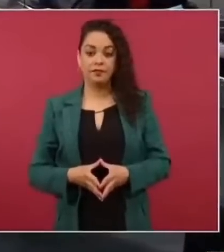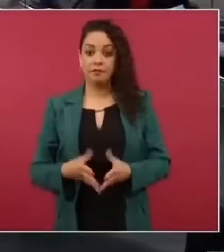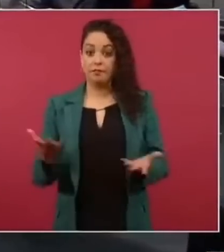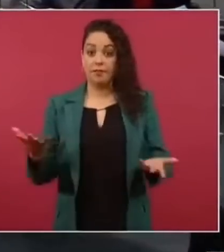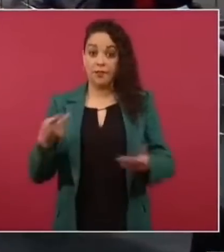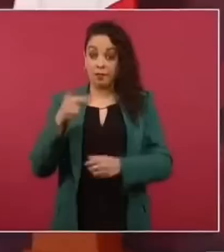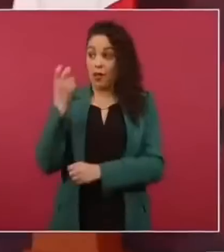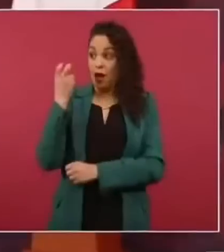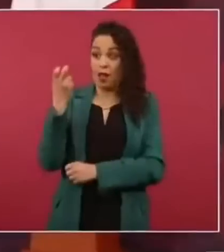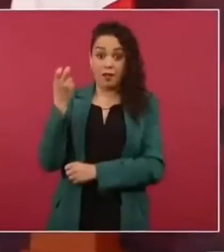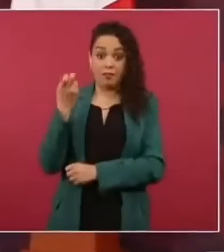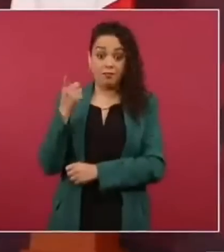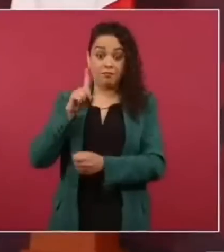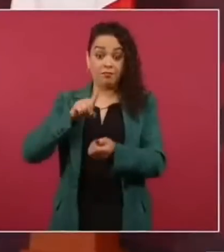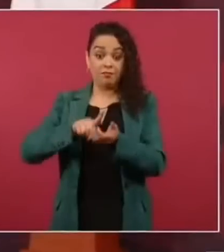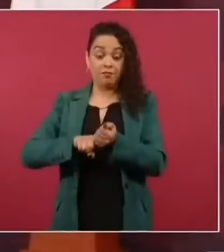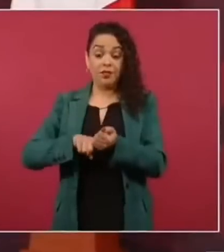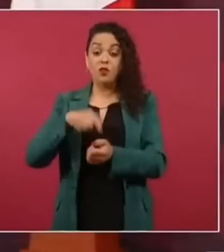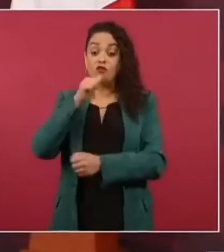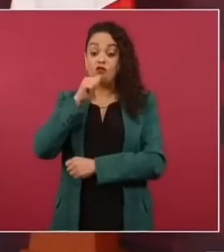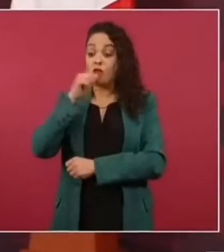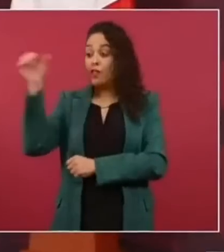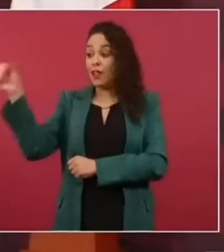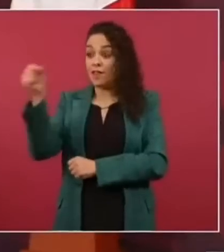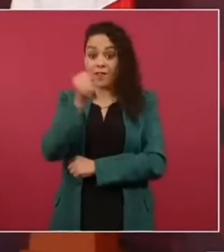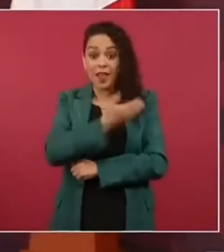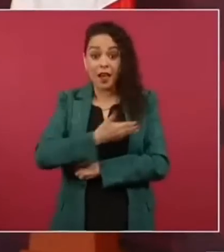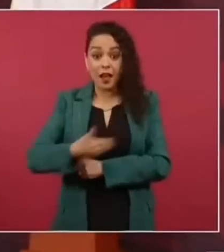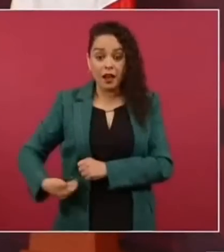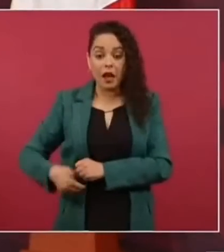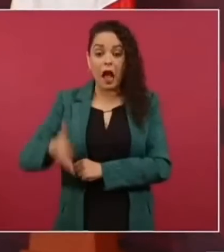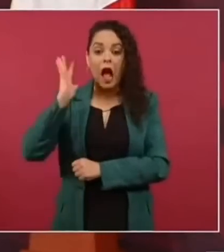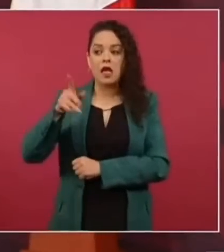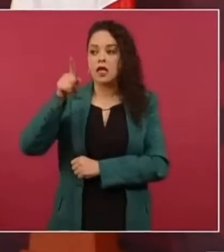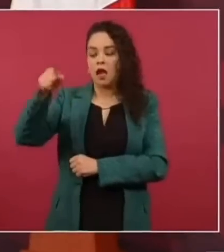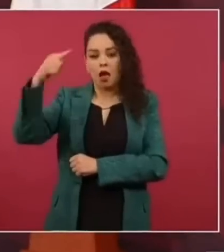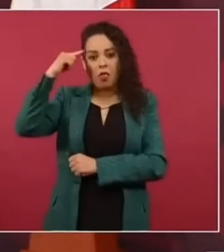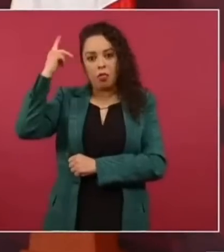tenían terapiado los tecnócratas.